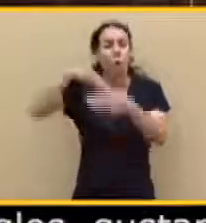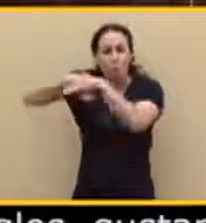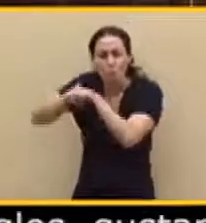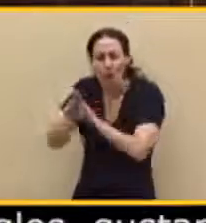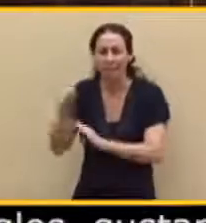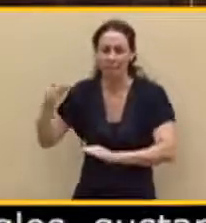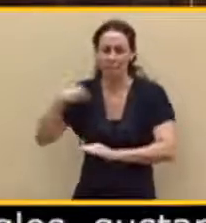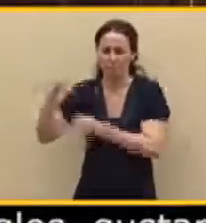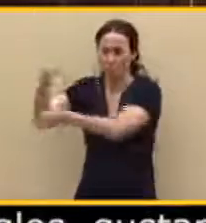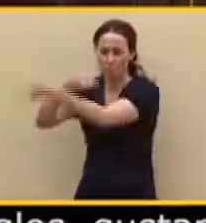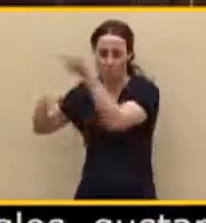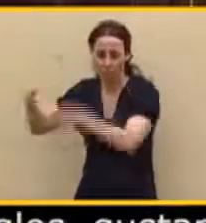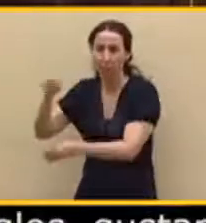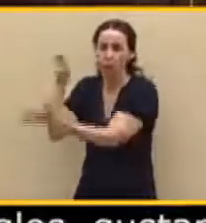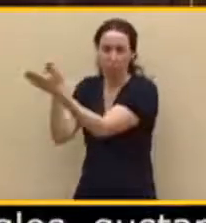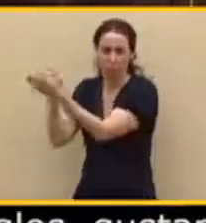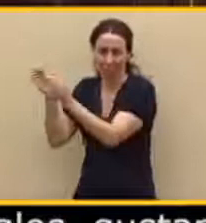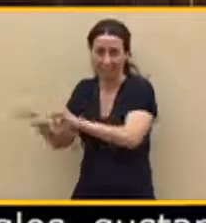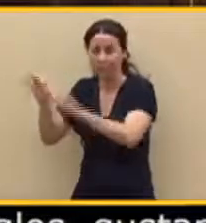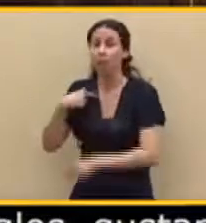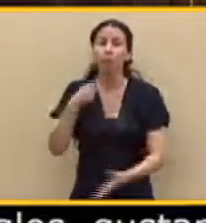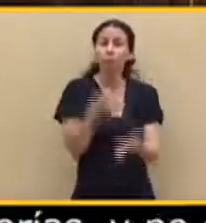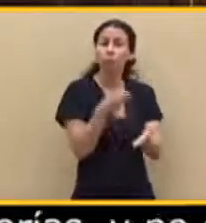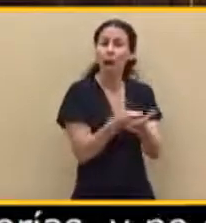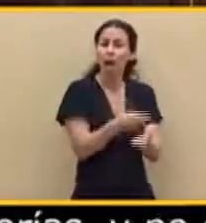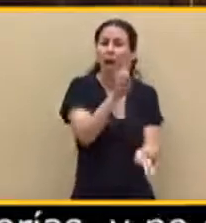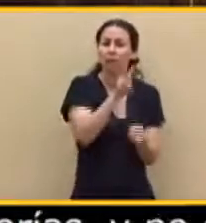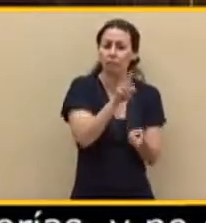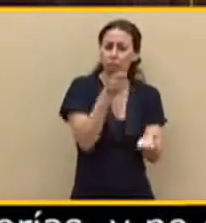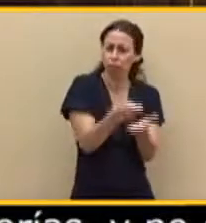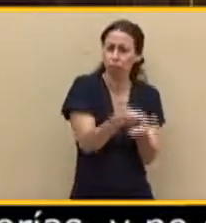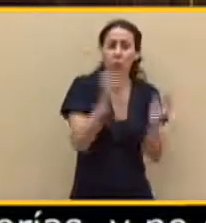no de tributar en España, como hacen los españoles honrados.